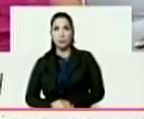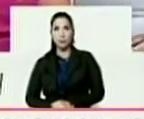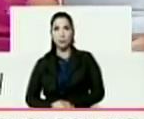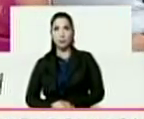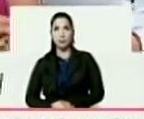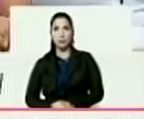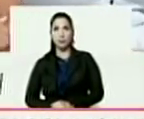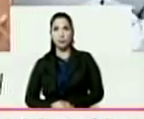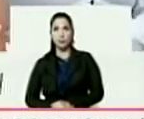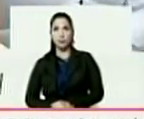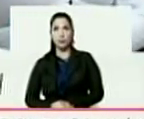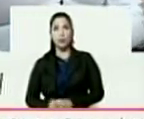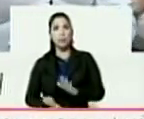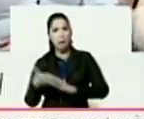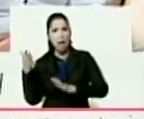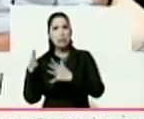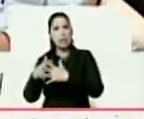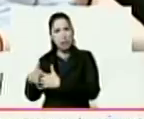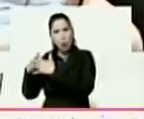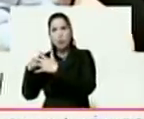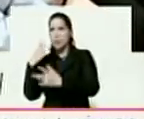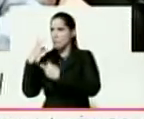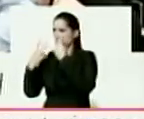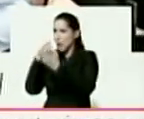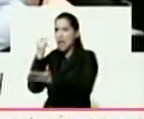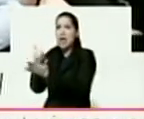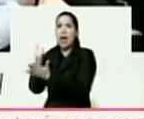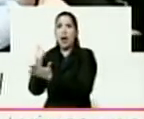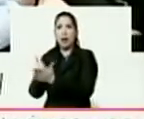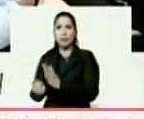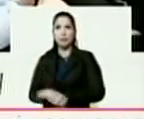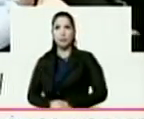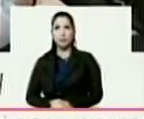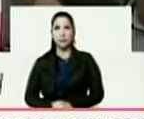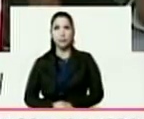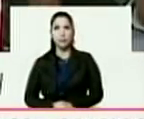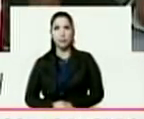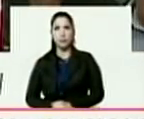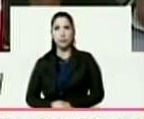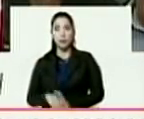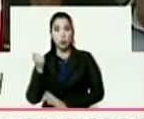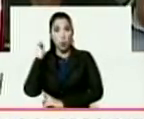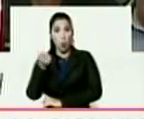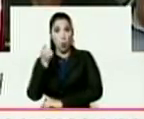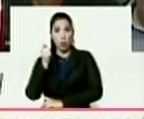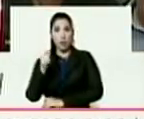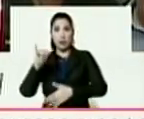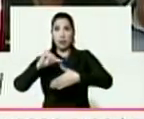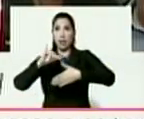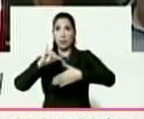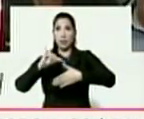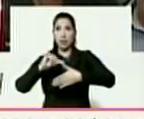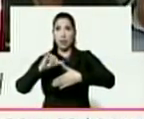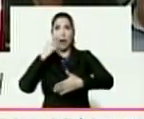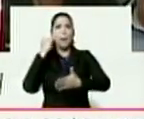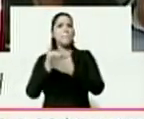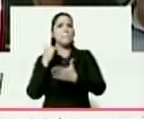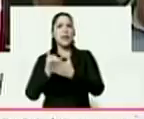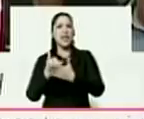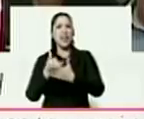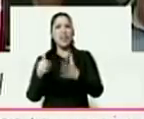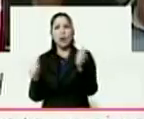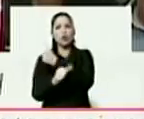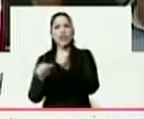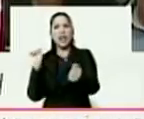que vayan a eeuu la corte interamericana a ver que consiguen en las cárceles de eeuu